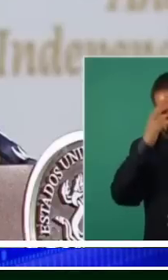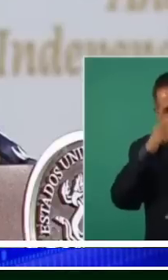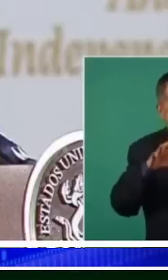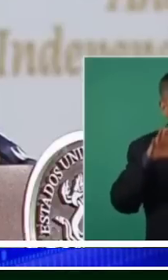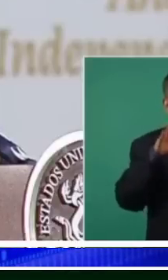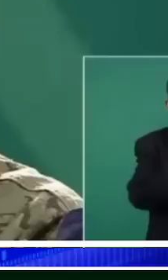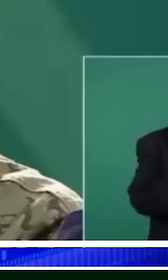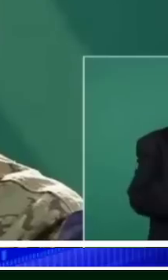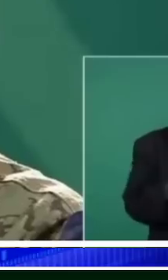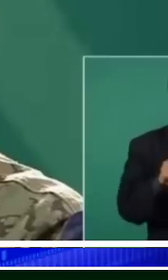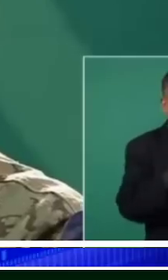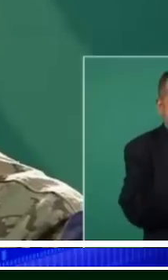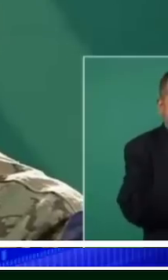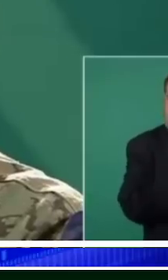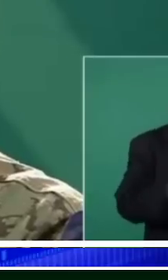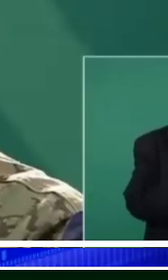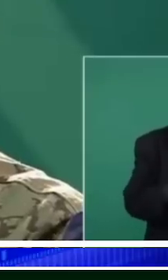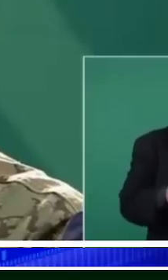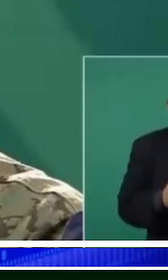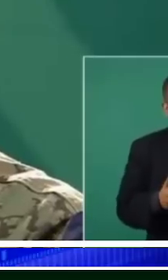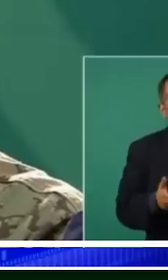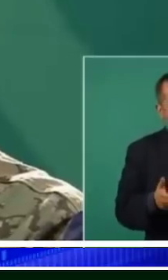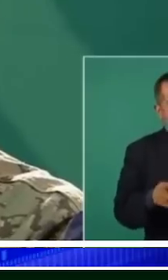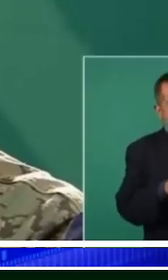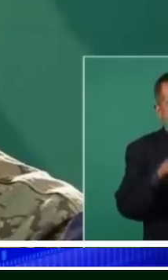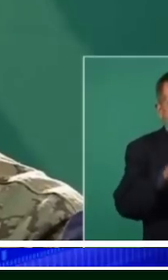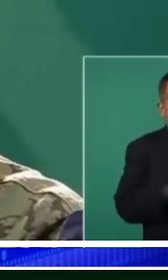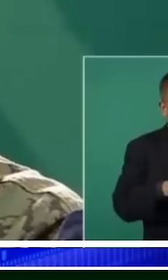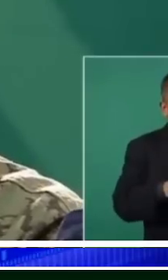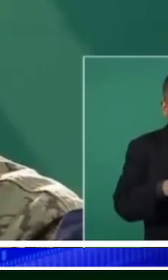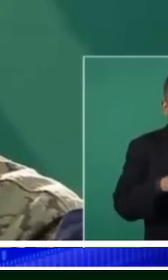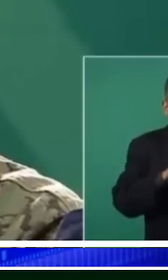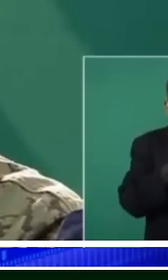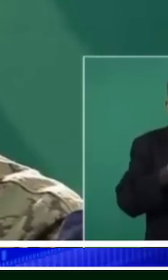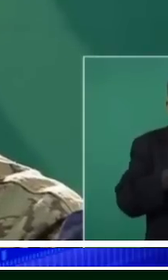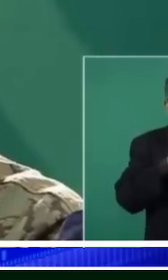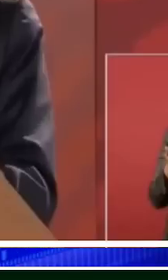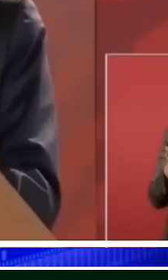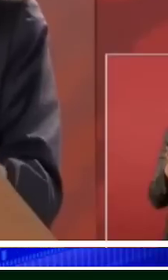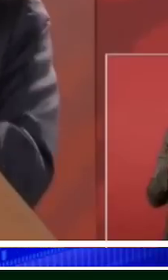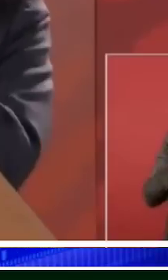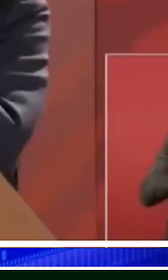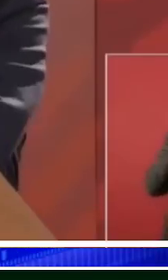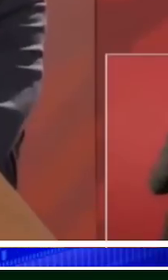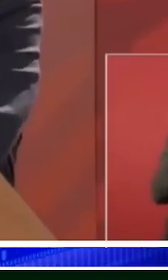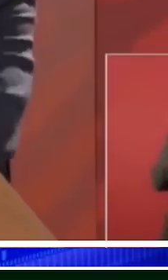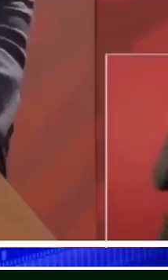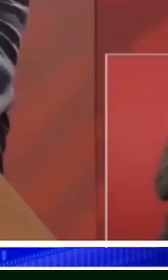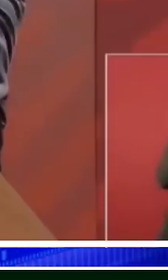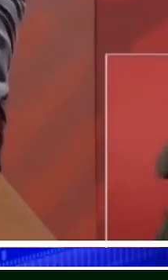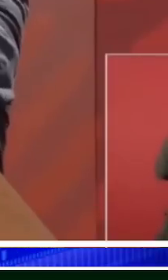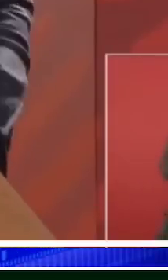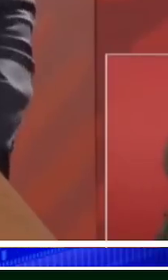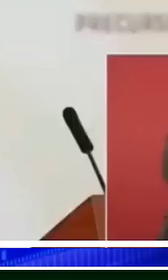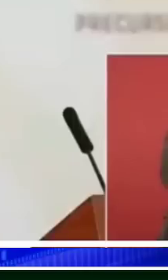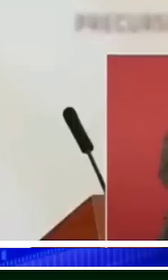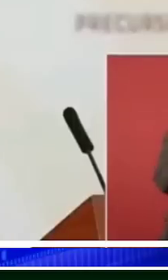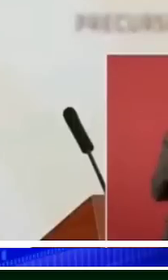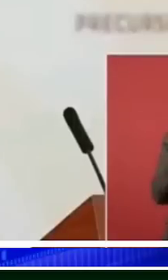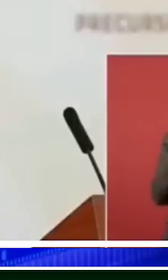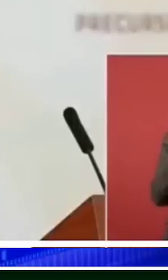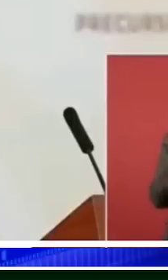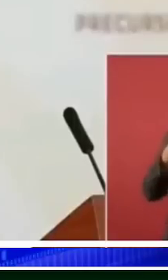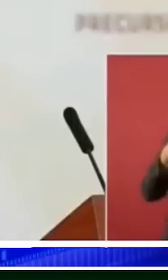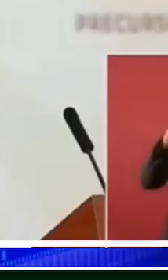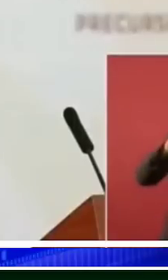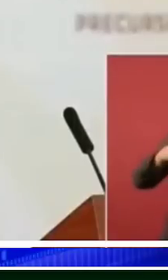y en general de la estrategia de seguridad del presidente López Obrador Si les gusta el vídeo les invito que se suscriban al Canal y también les